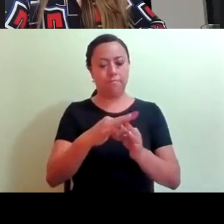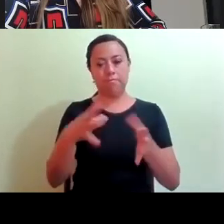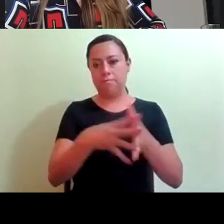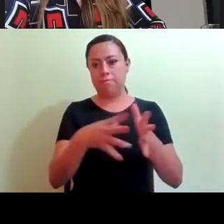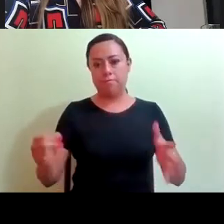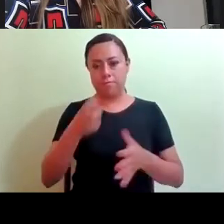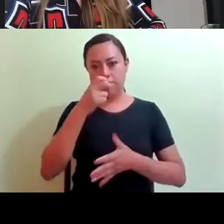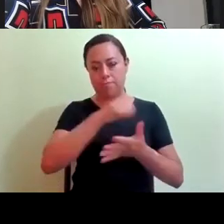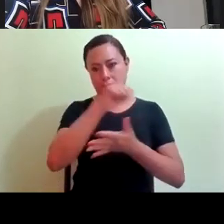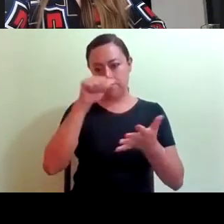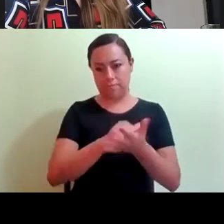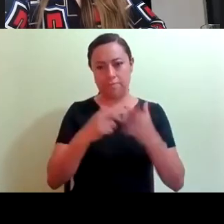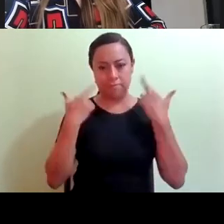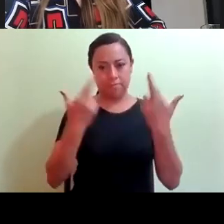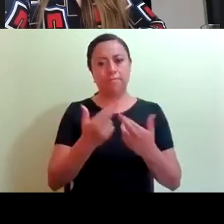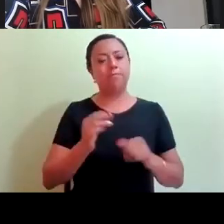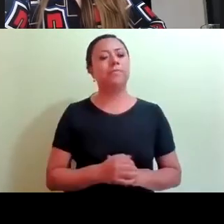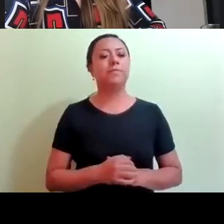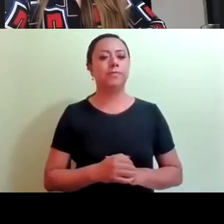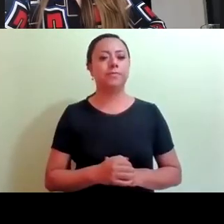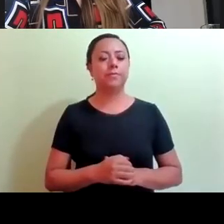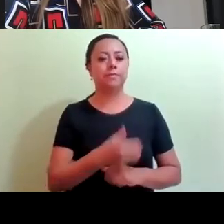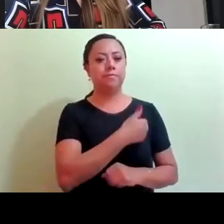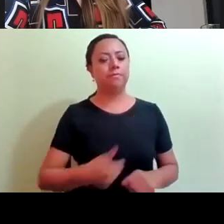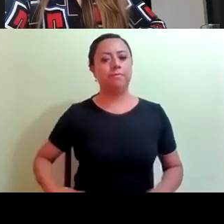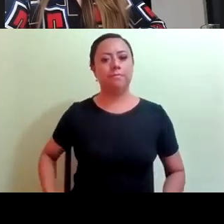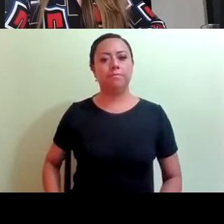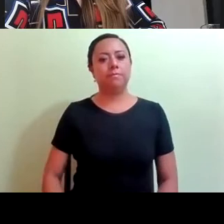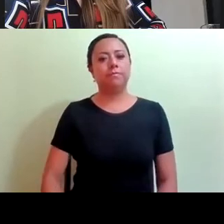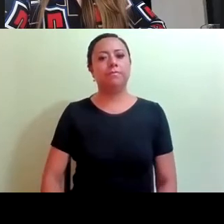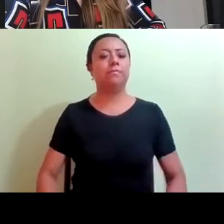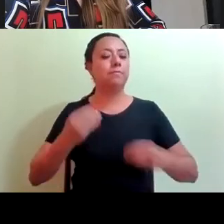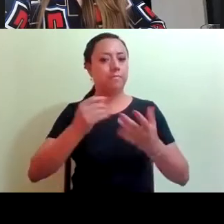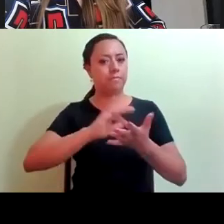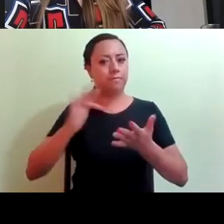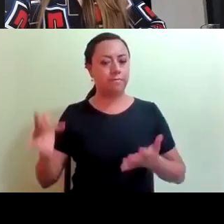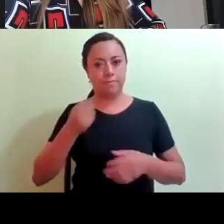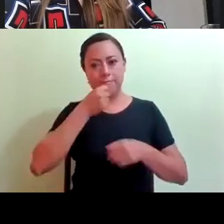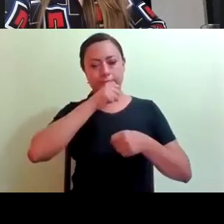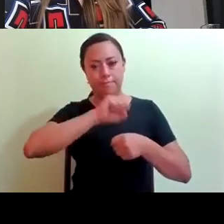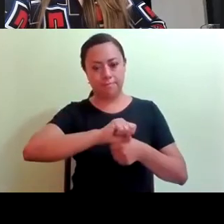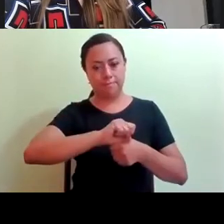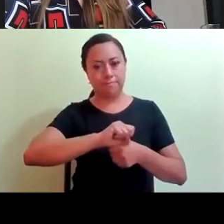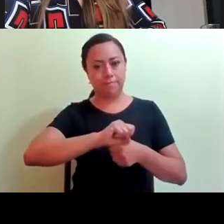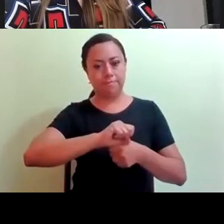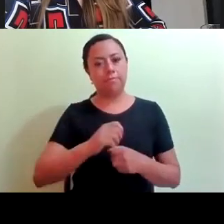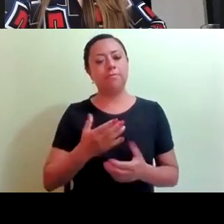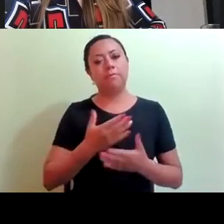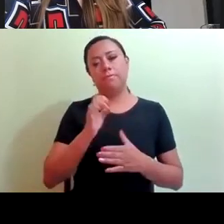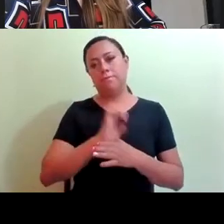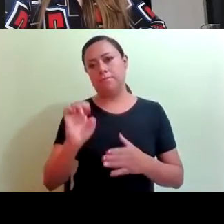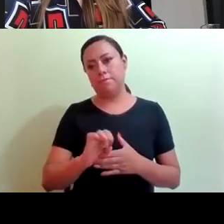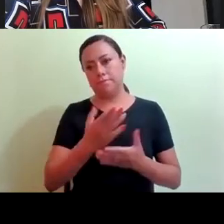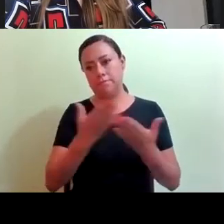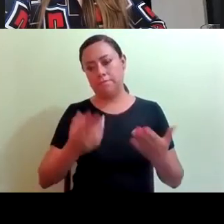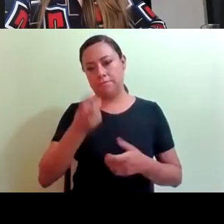presente acta en sesión. Es todo, presidente. Muchas gracias, secretaria. Se somete entonces a consideración de